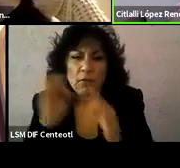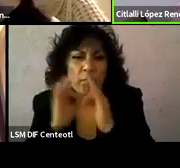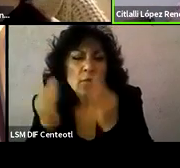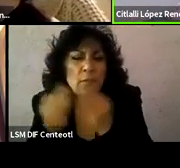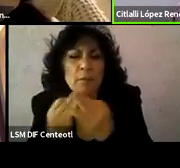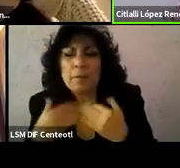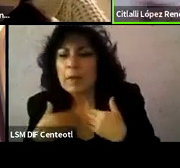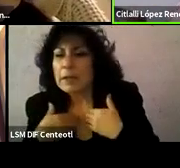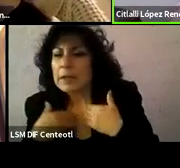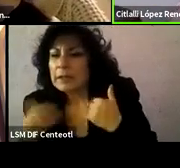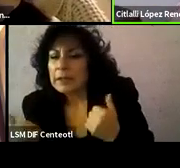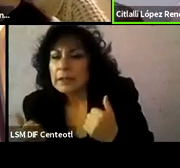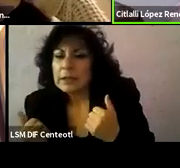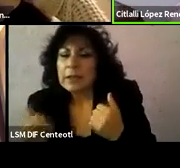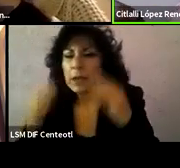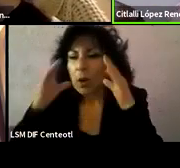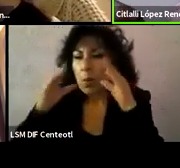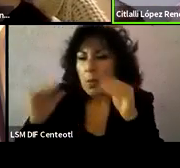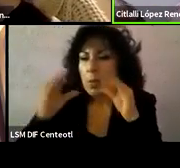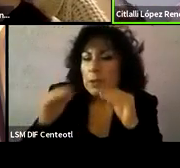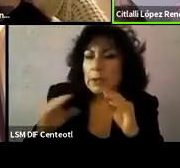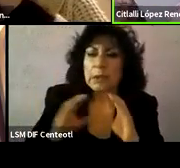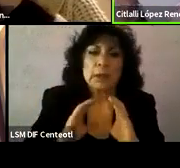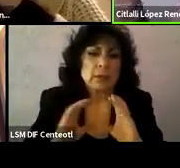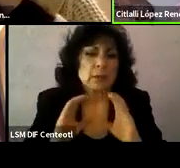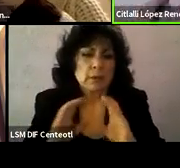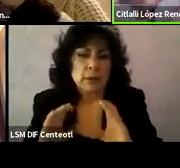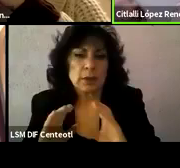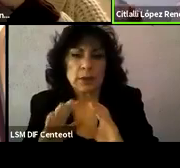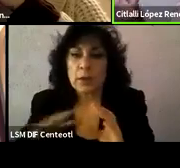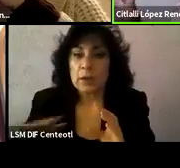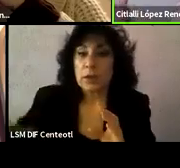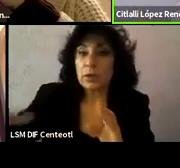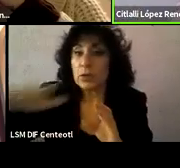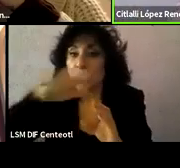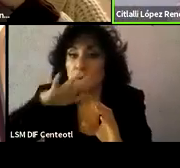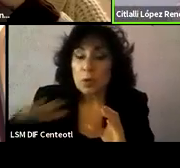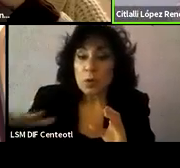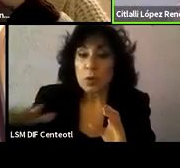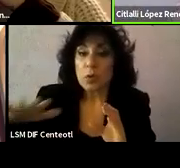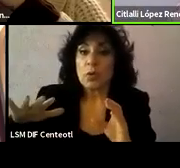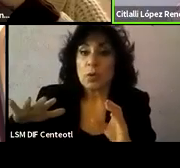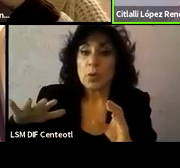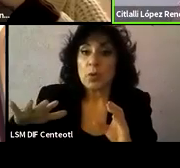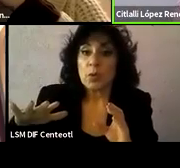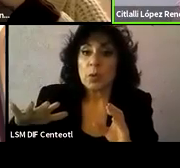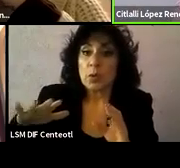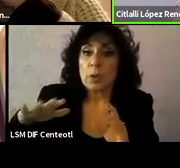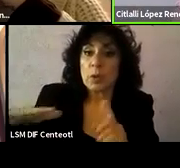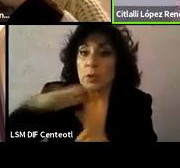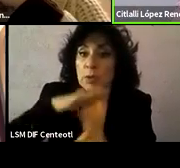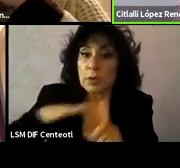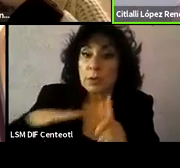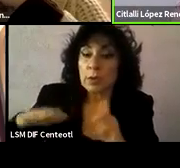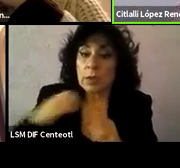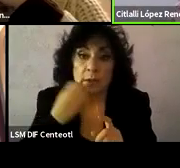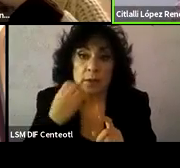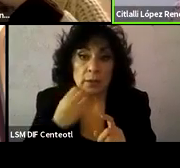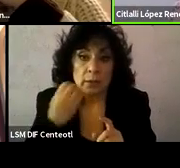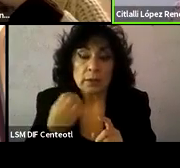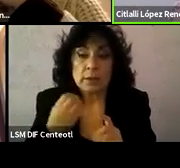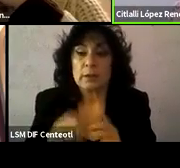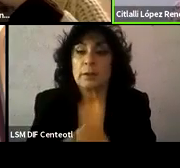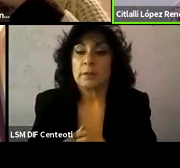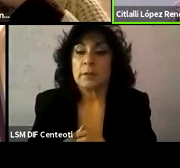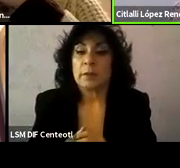de relaciones en todo el ámbito escolar, ¿no? Y en todo lo que sucede dentro de las aulas, ¿no? Entonces, con este objetivo de